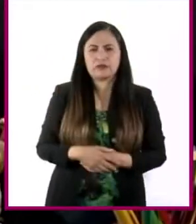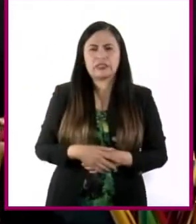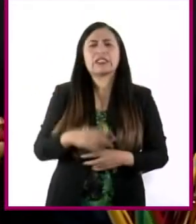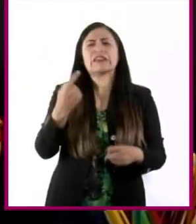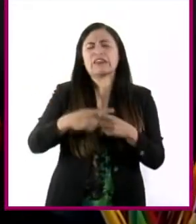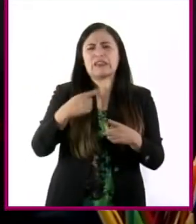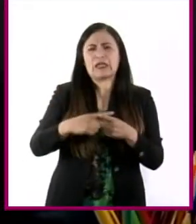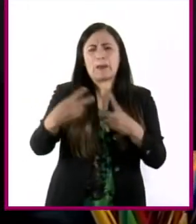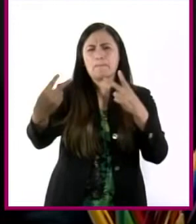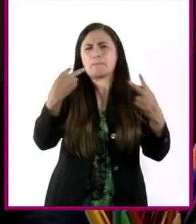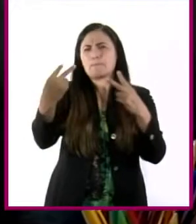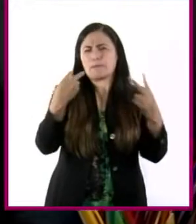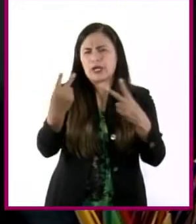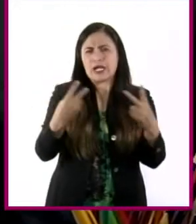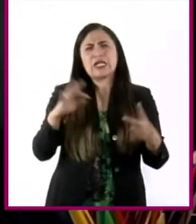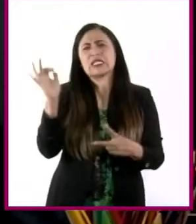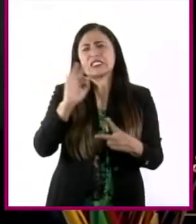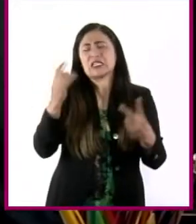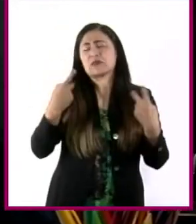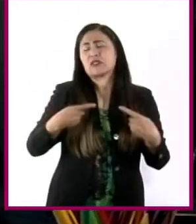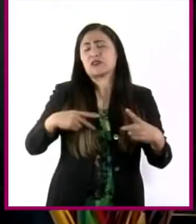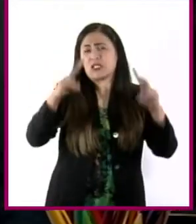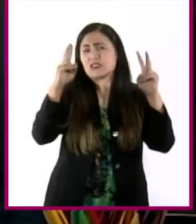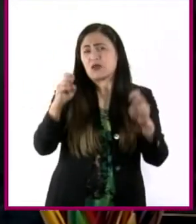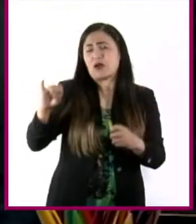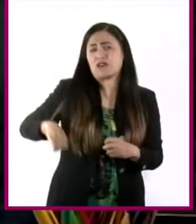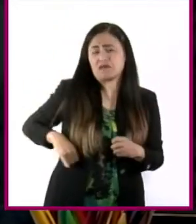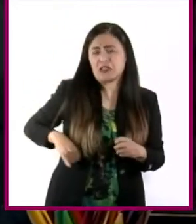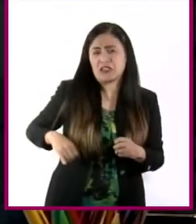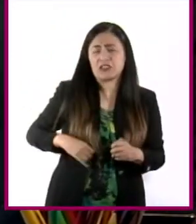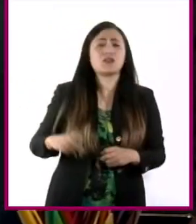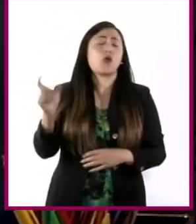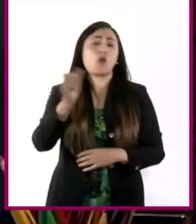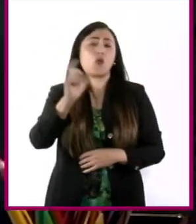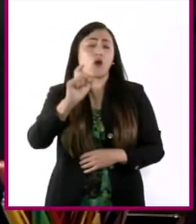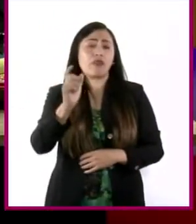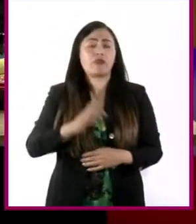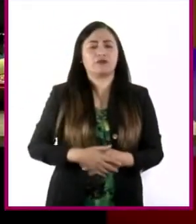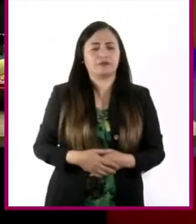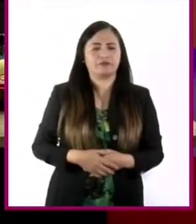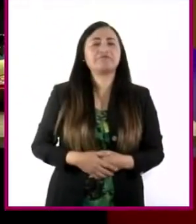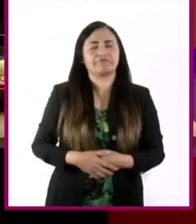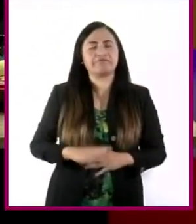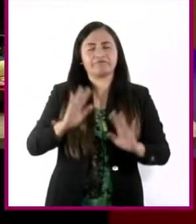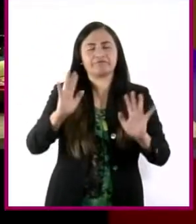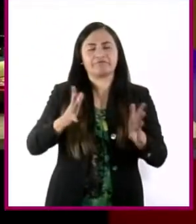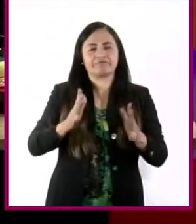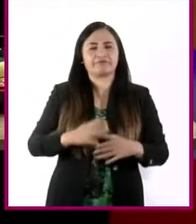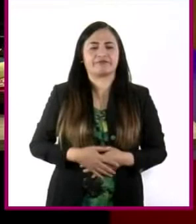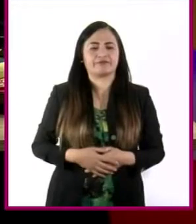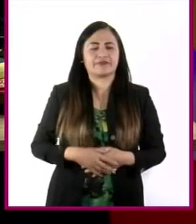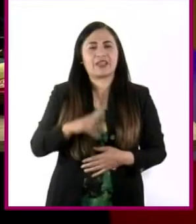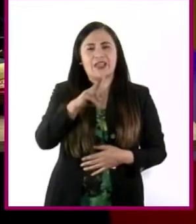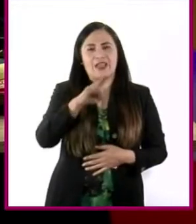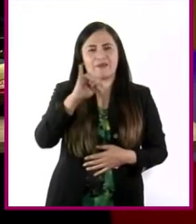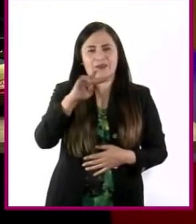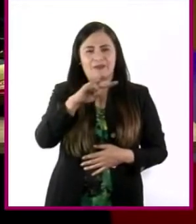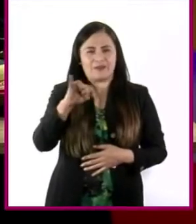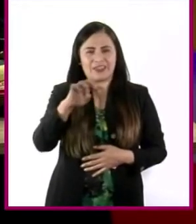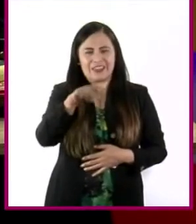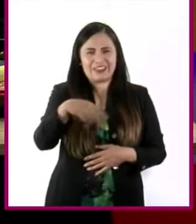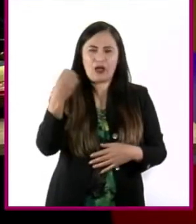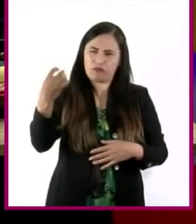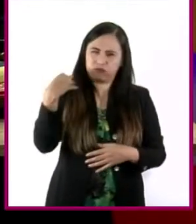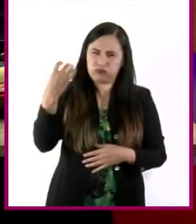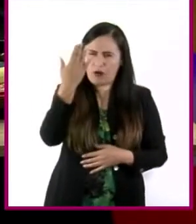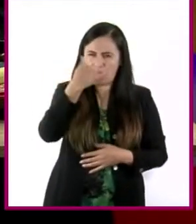verán, seguramente los interesados en el tema, y la ocasión la tengo clara. O sea, Vivi, que en pocas palabras, un buen discurso